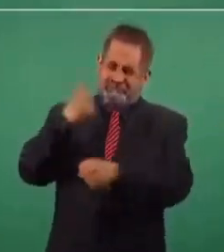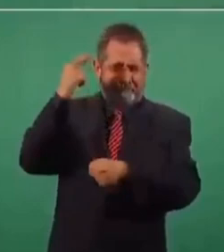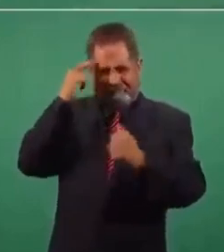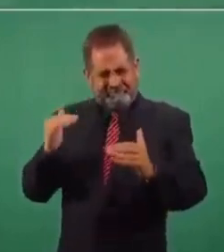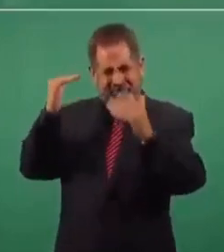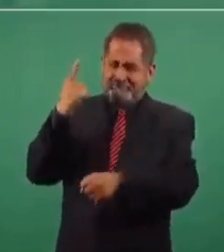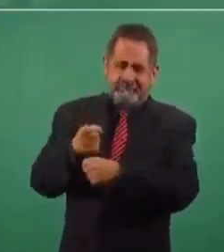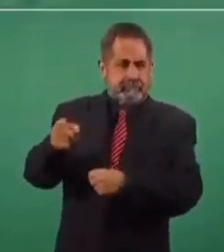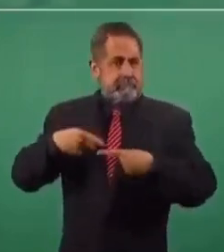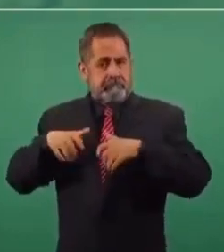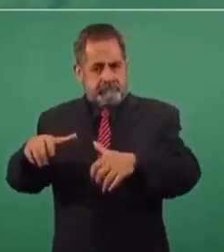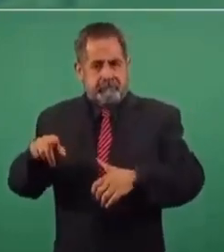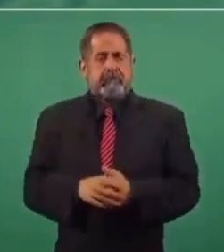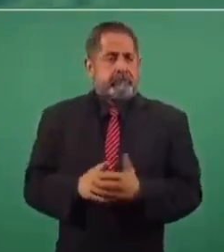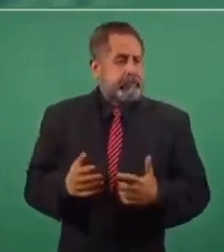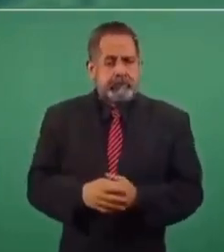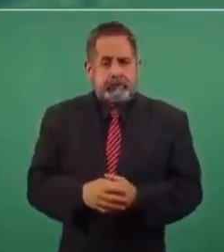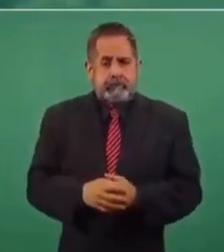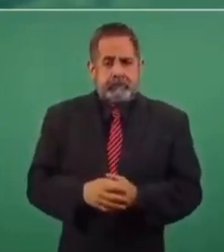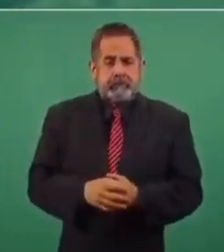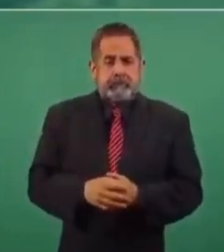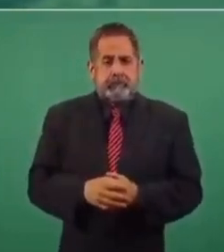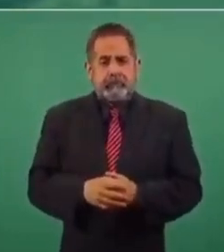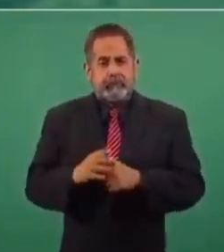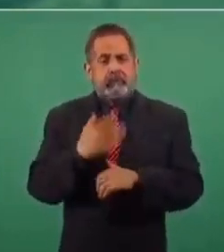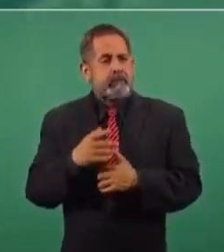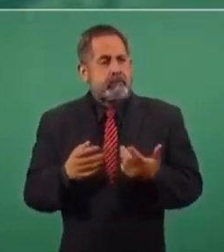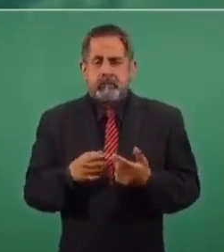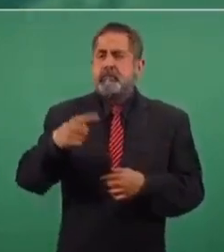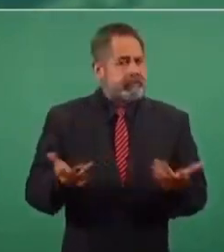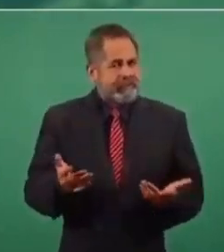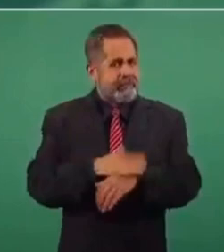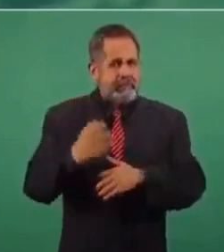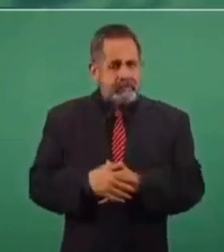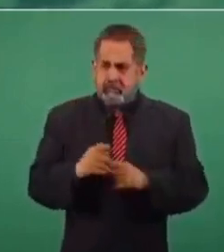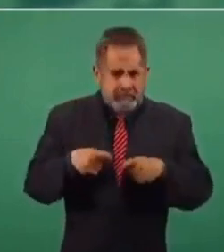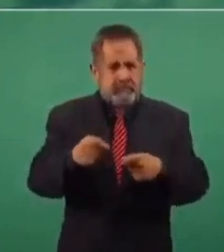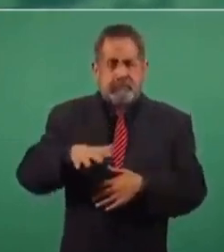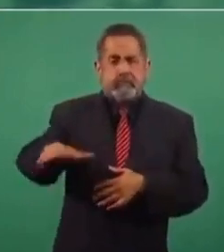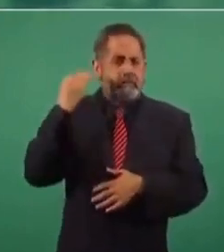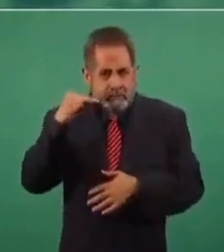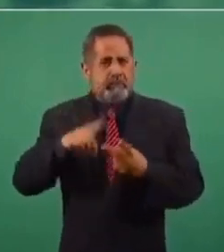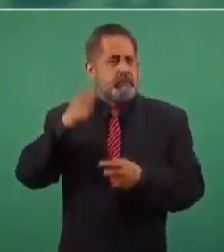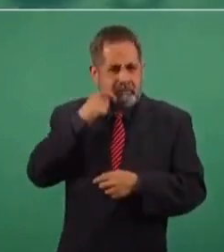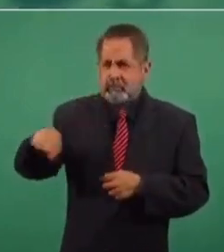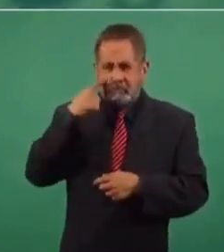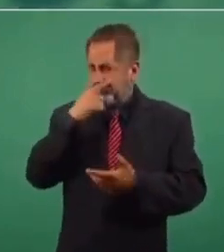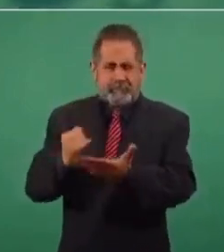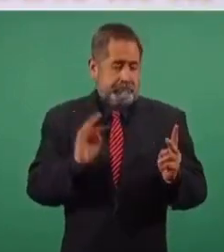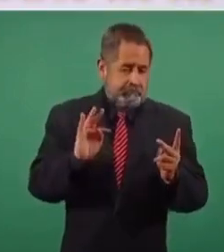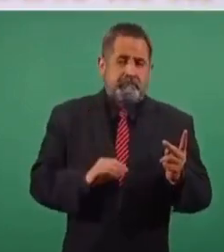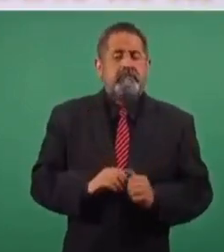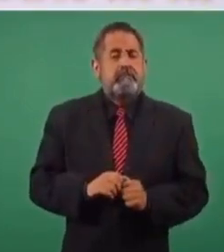Entonces, ¿por qué impedir que el pueblo sea el que decida? Que no se le deje al pueblo de Michoacán, al pueblo de Guerrero, que decidan.